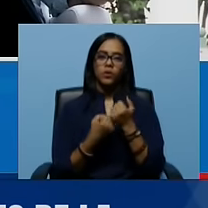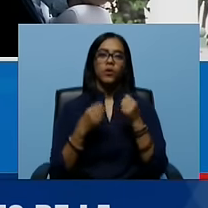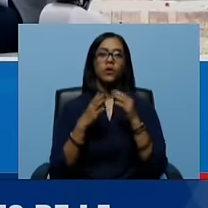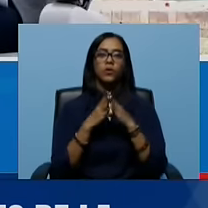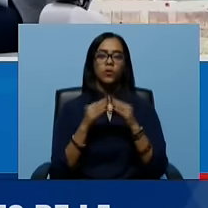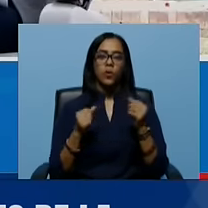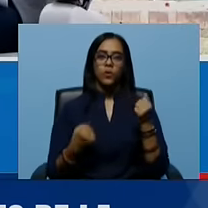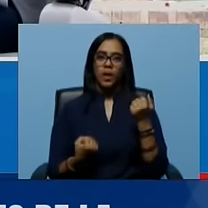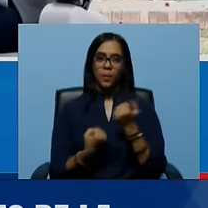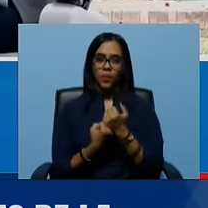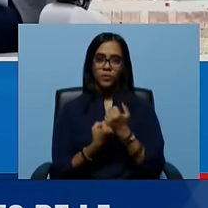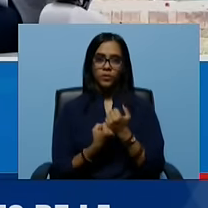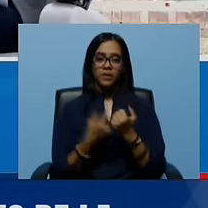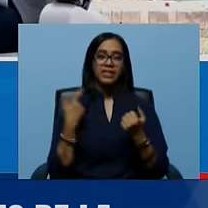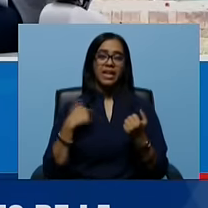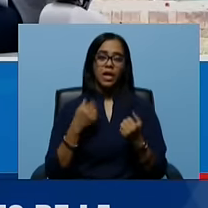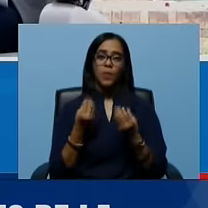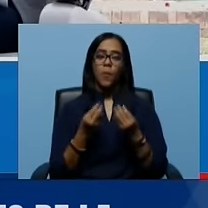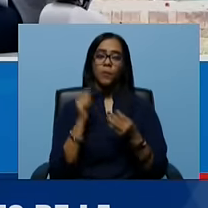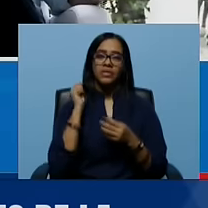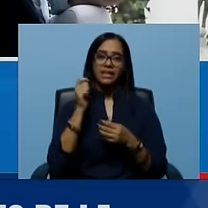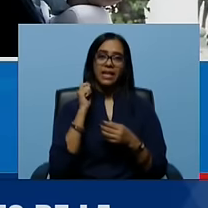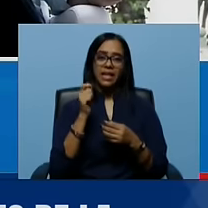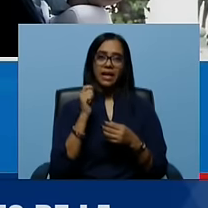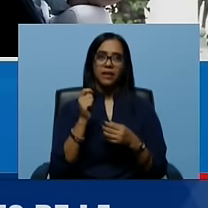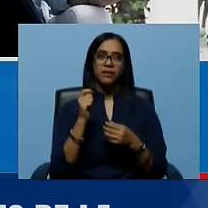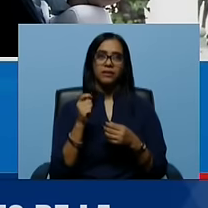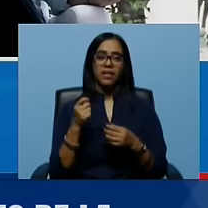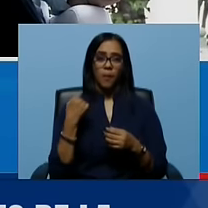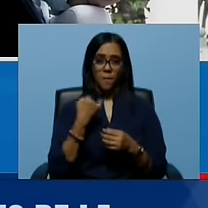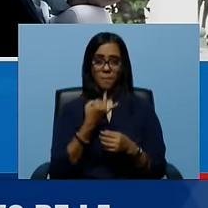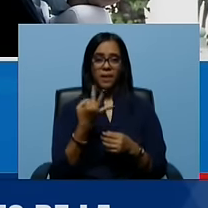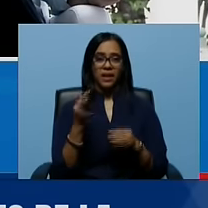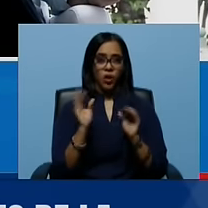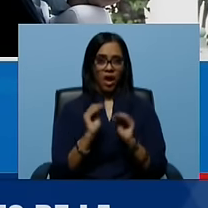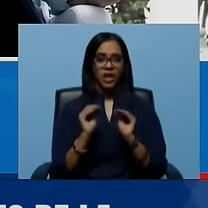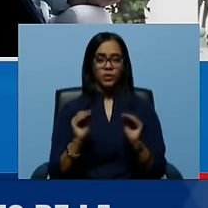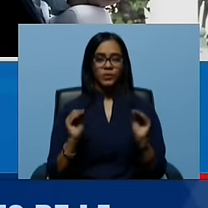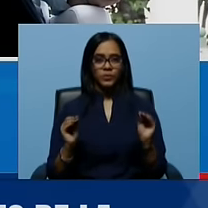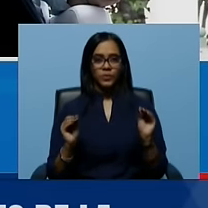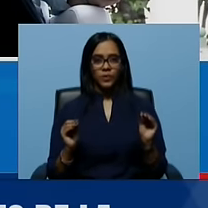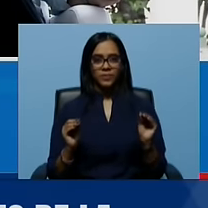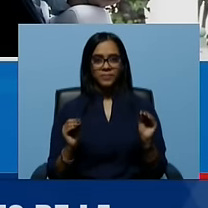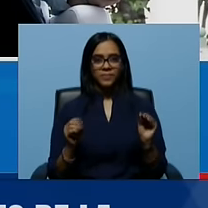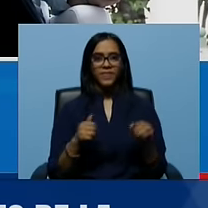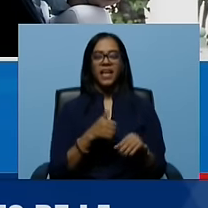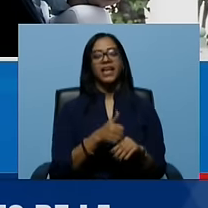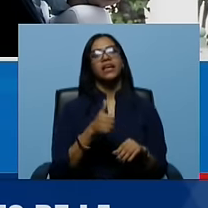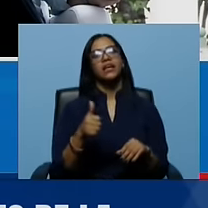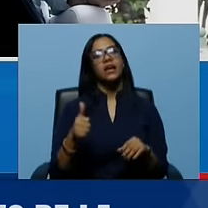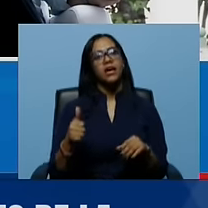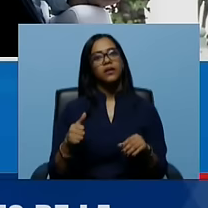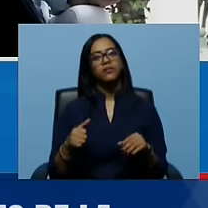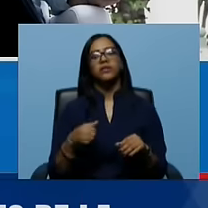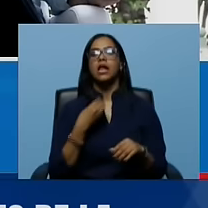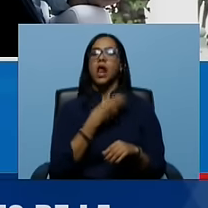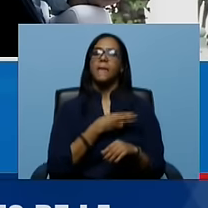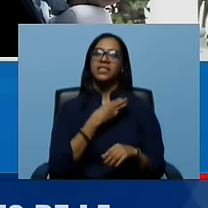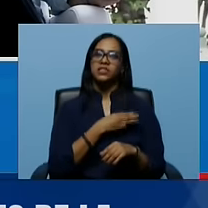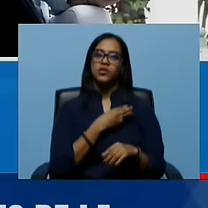apoyo. Tenemos mucha tarea. Traigo aquí un conjunto de anuncios en cada uno de los vértices de la gran